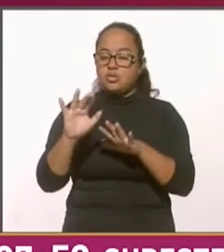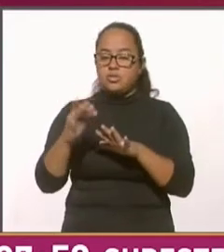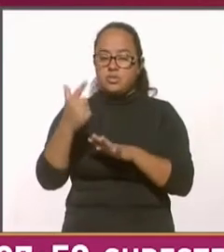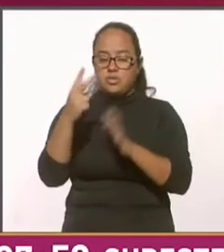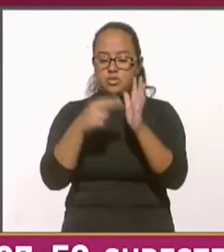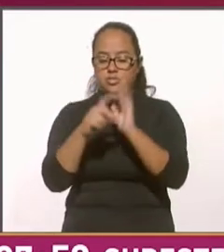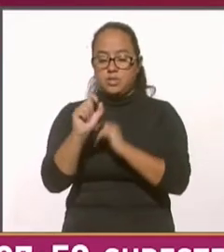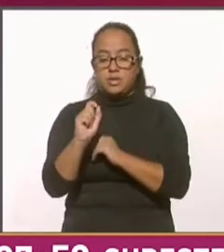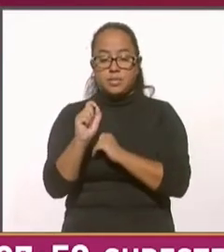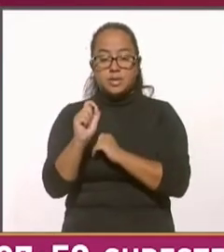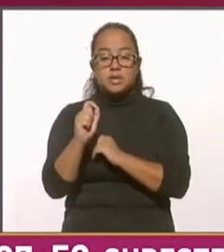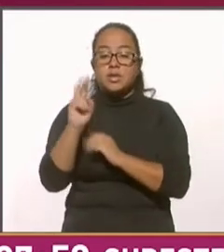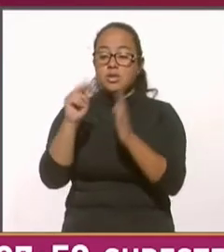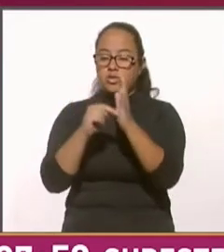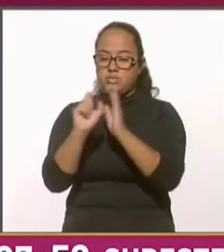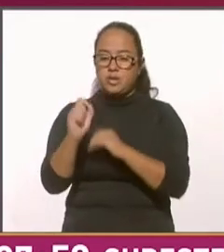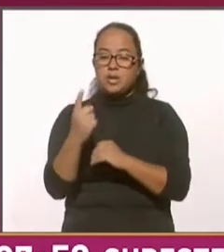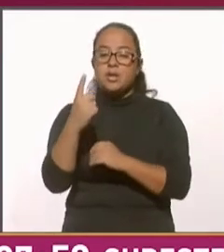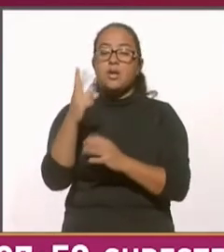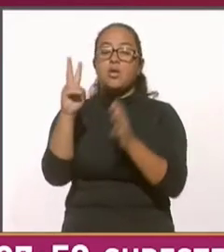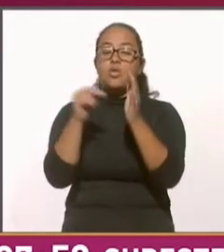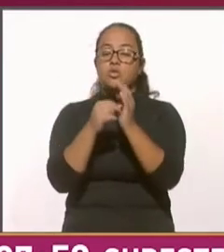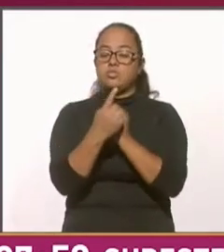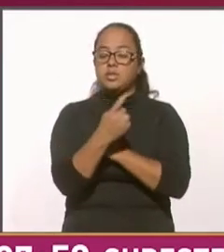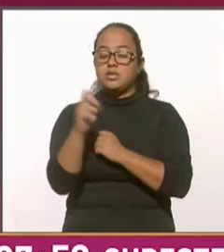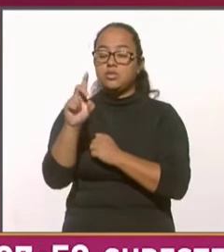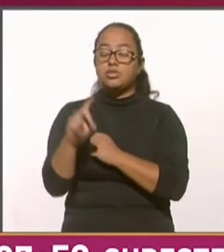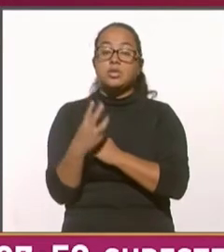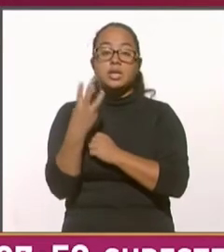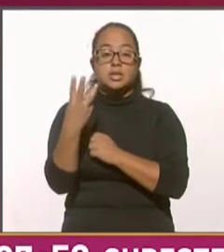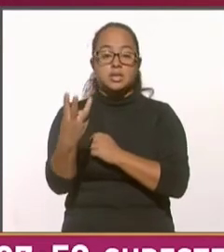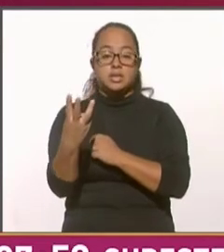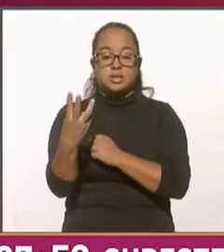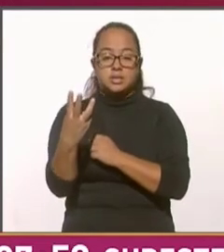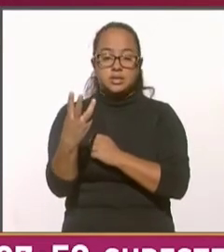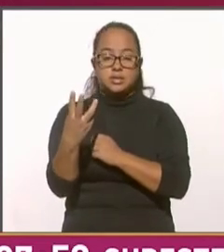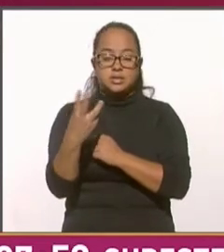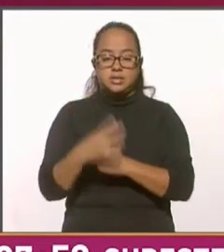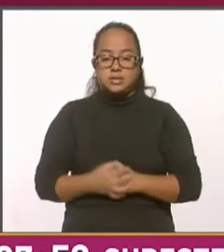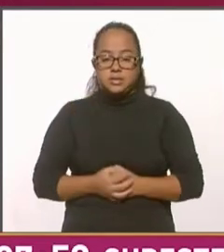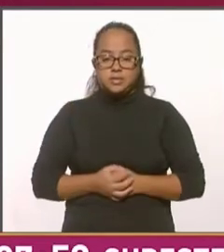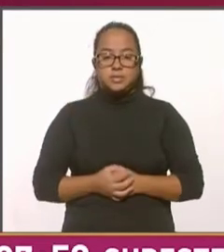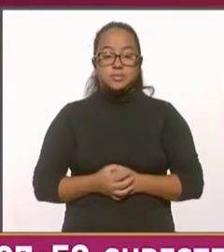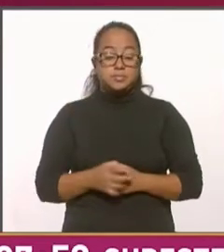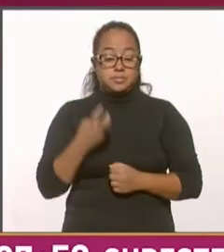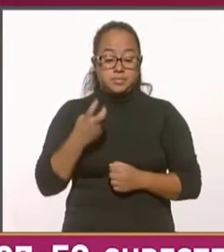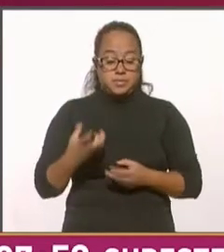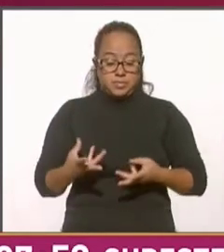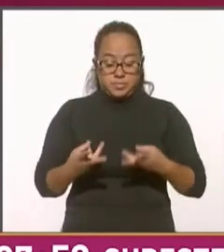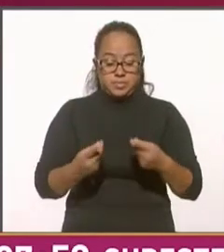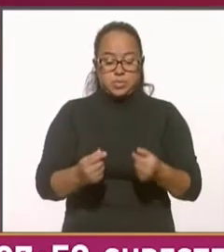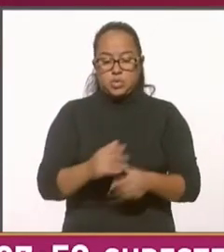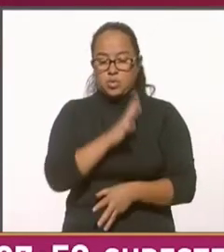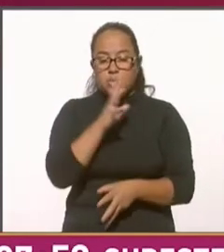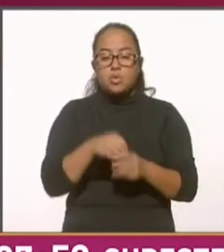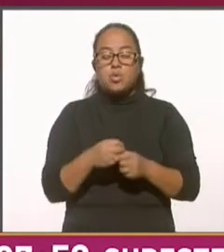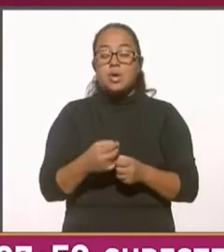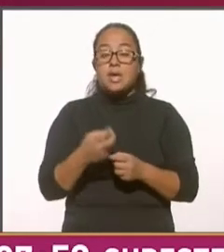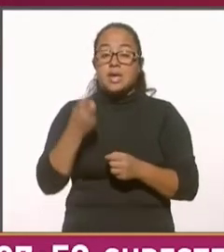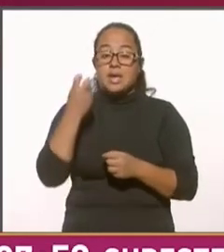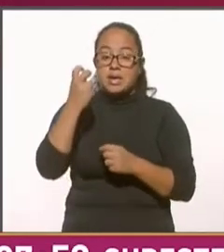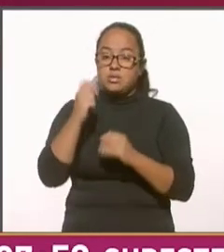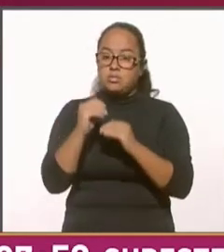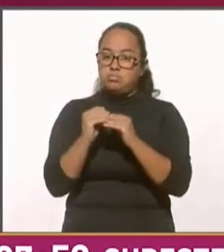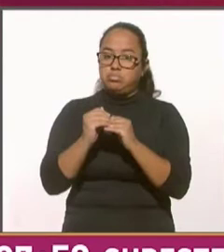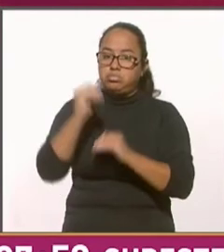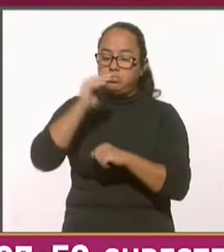y 2,133 en el 21, es decir, el gasto total fue mayor, y